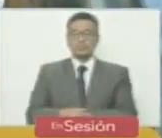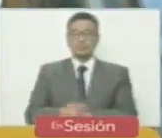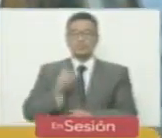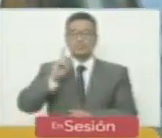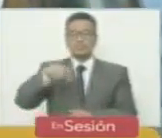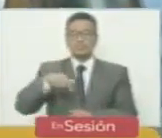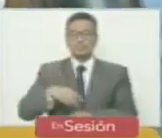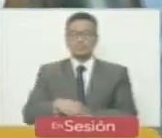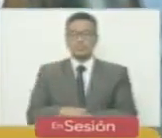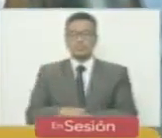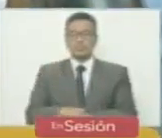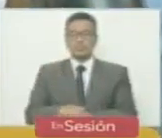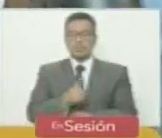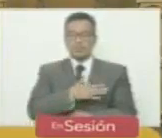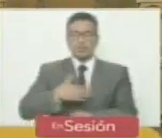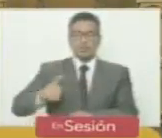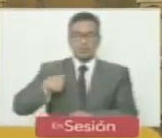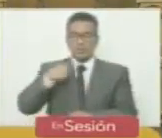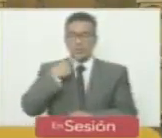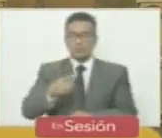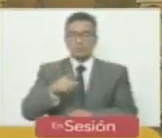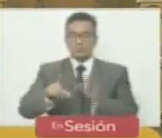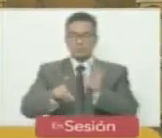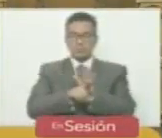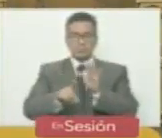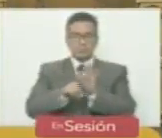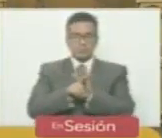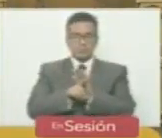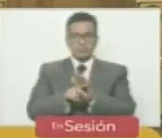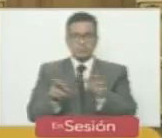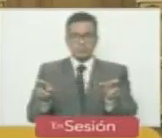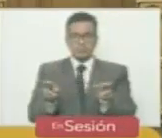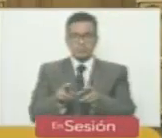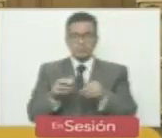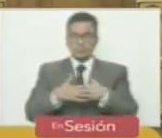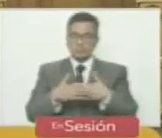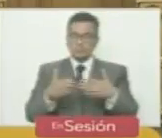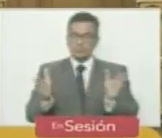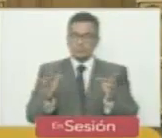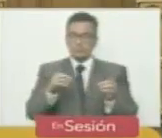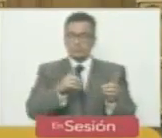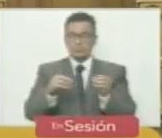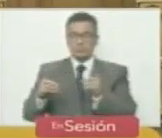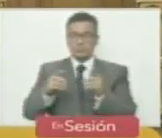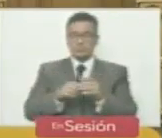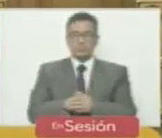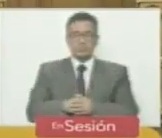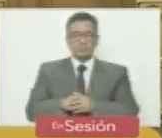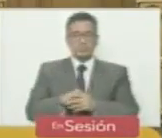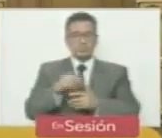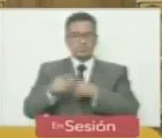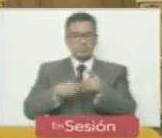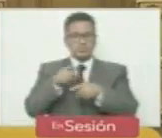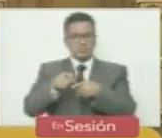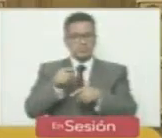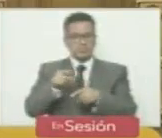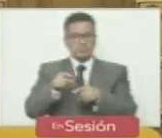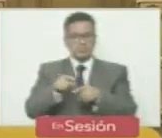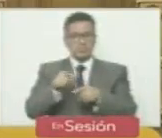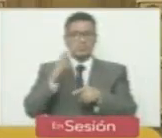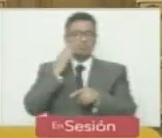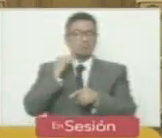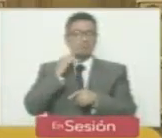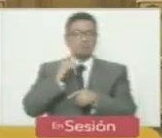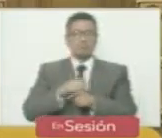lado, queremos decir que es una ley corta, abierta al debate. Estuvimos en esta